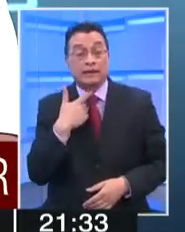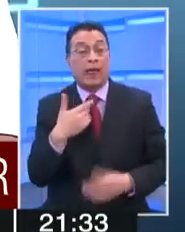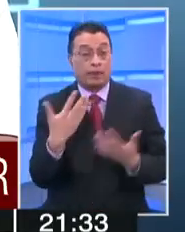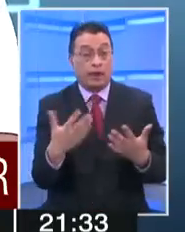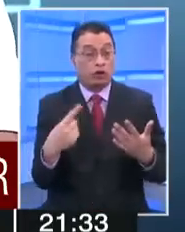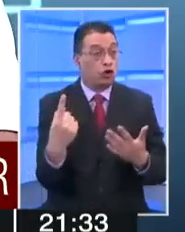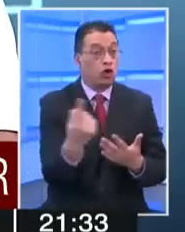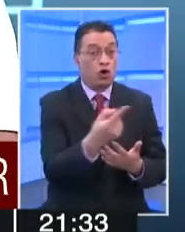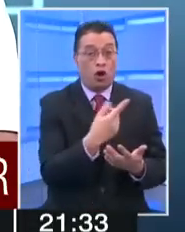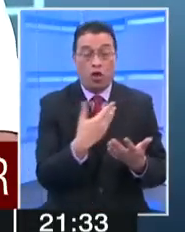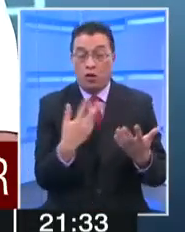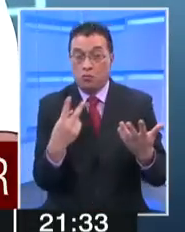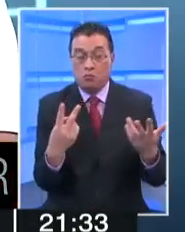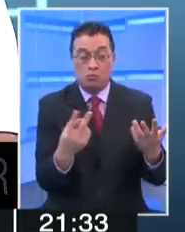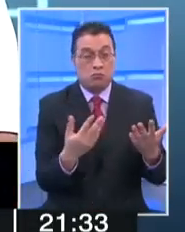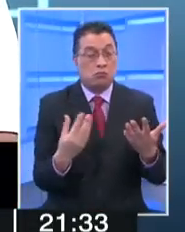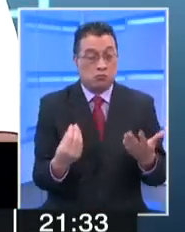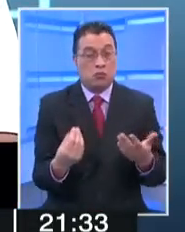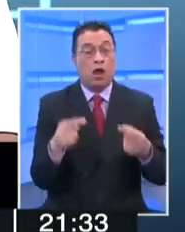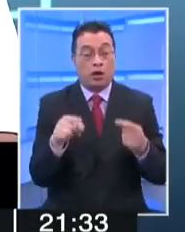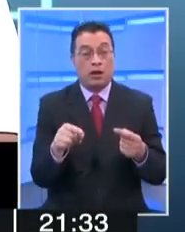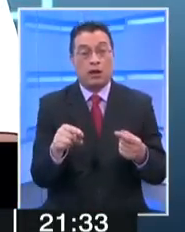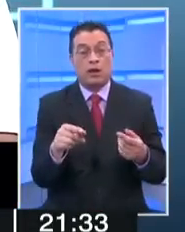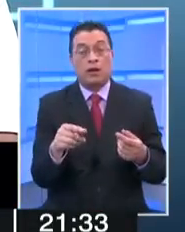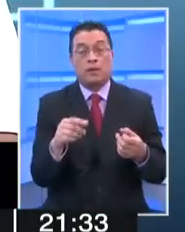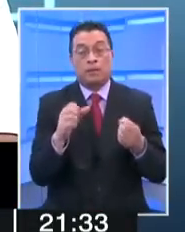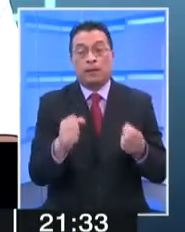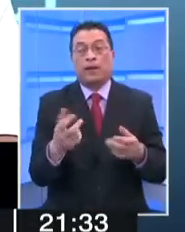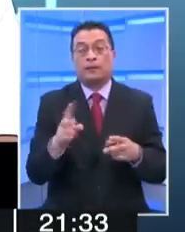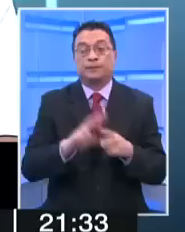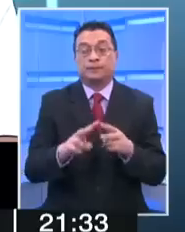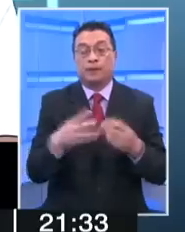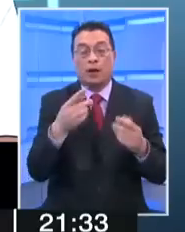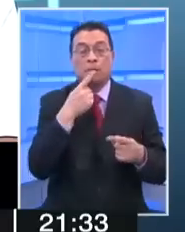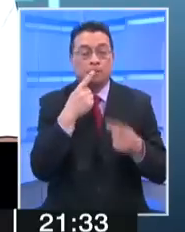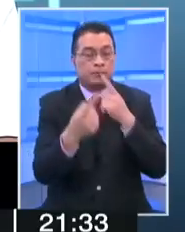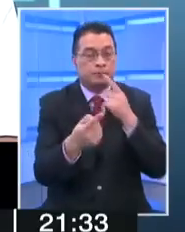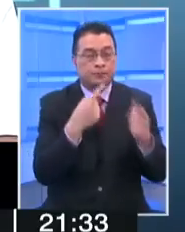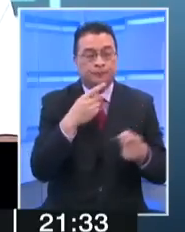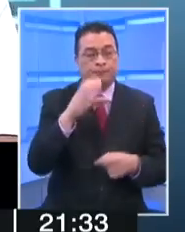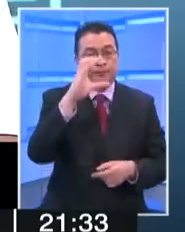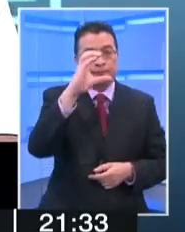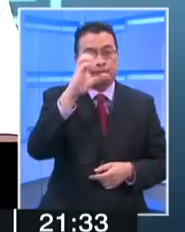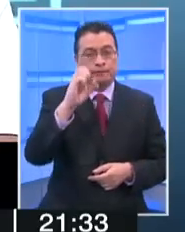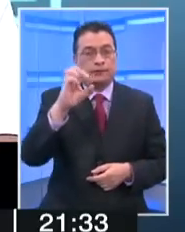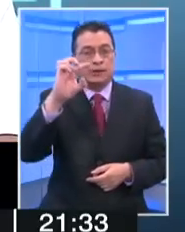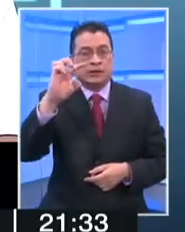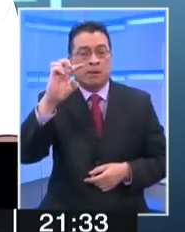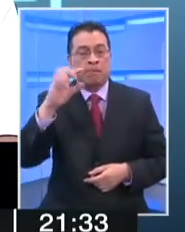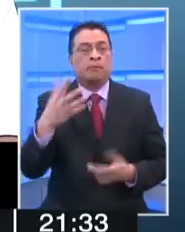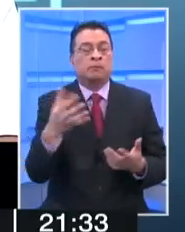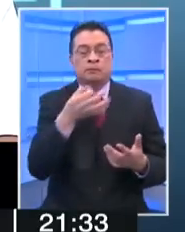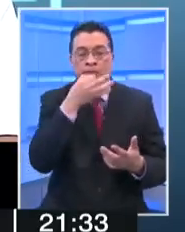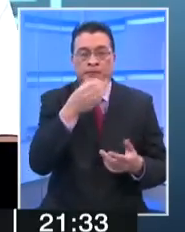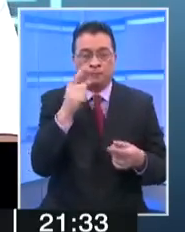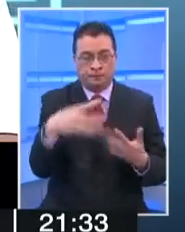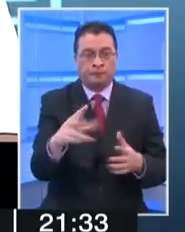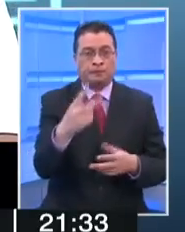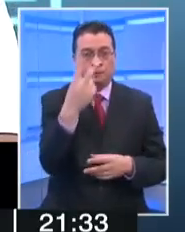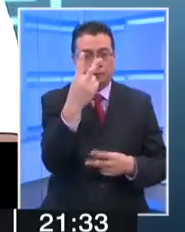yo creo que tanto lo que arroja la encuesta que ya En definitiva tiene a